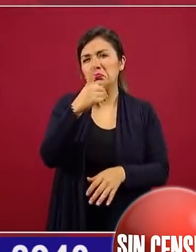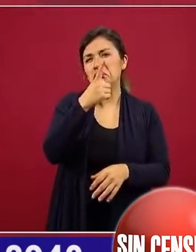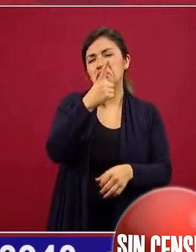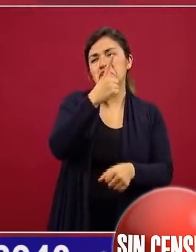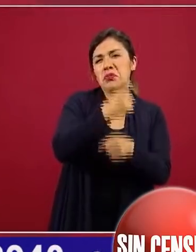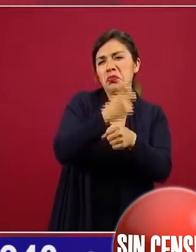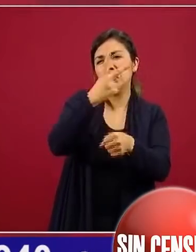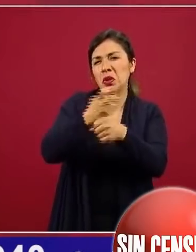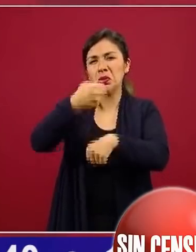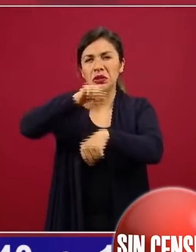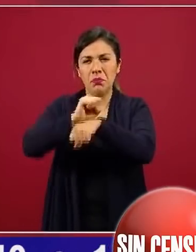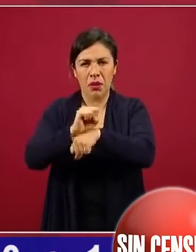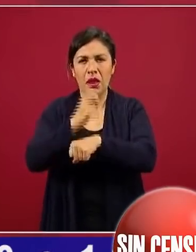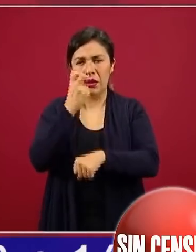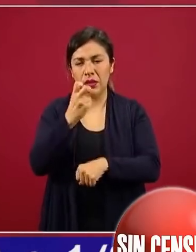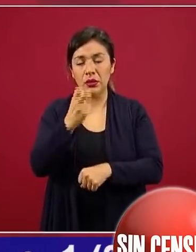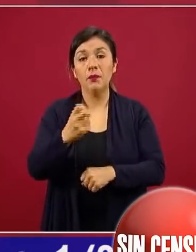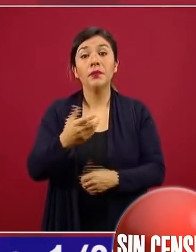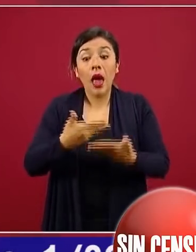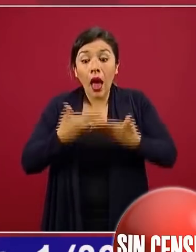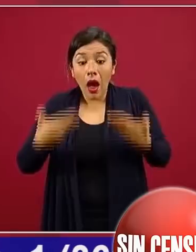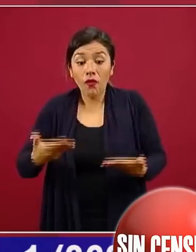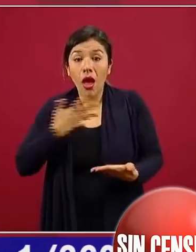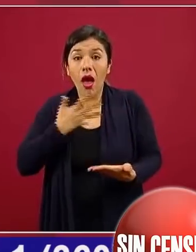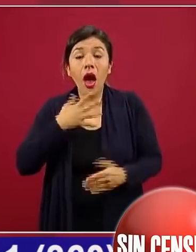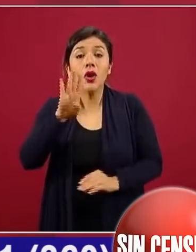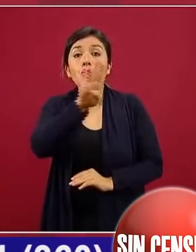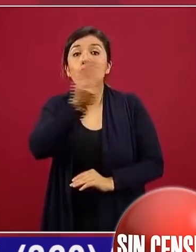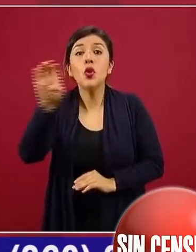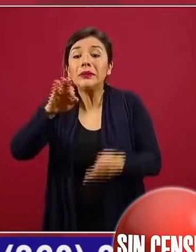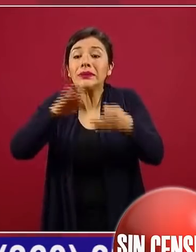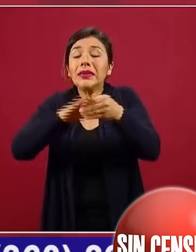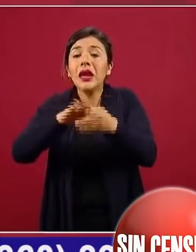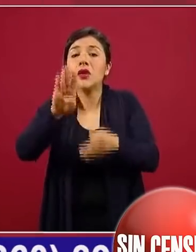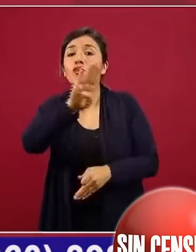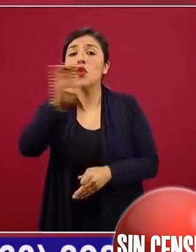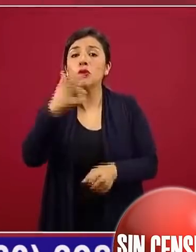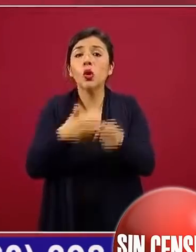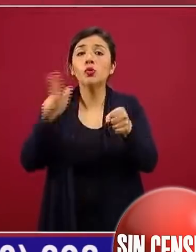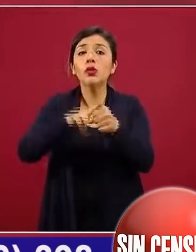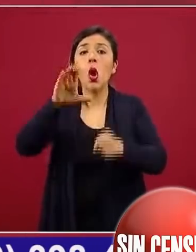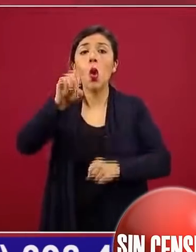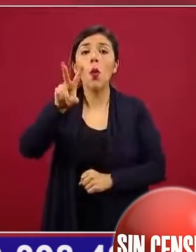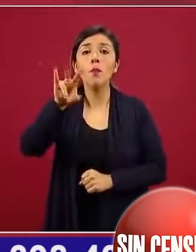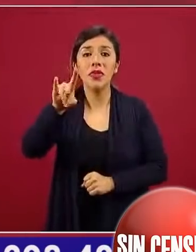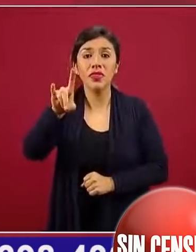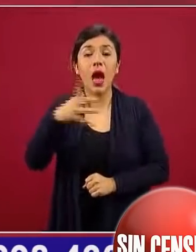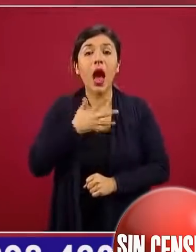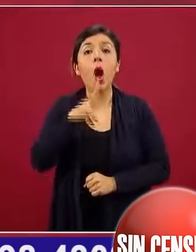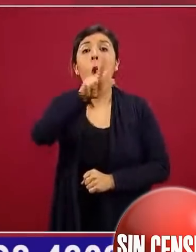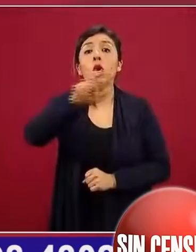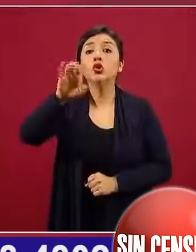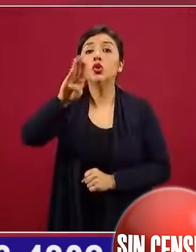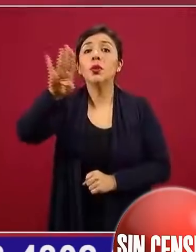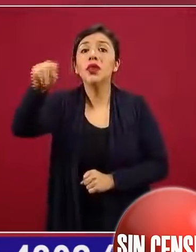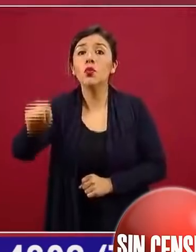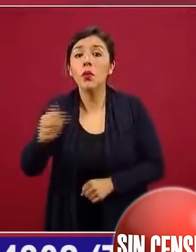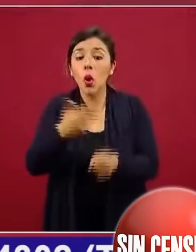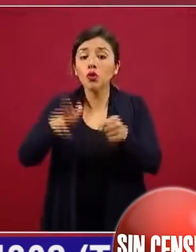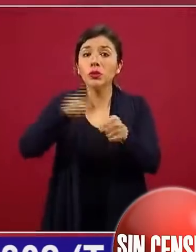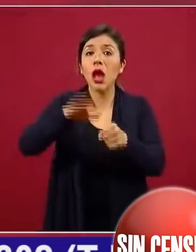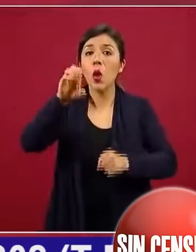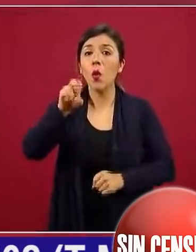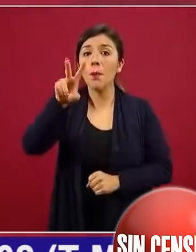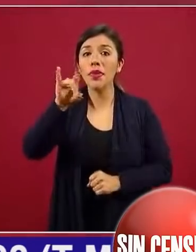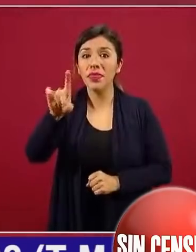pocas semanas de la fase 3, y hoy tenemos casi 900 hospitales COVID. Tenemos 899 hospitales